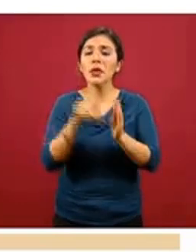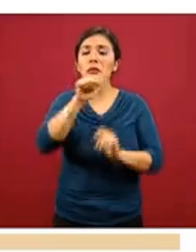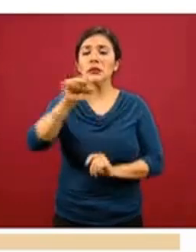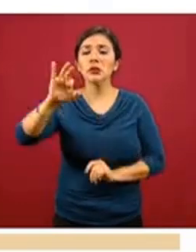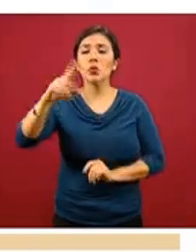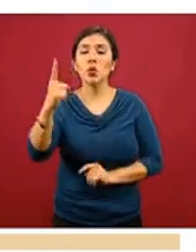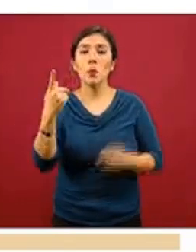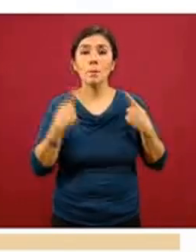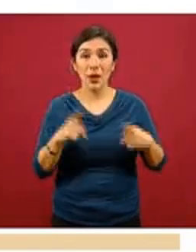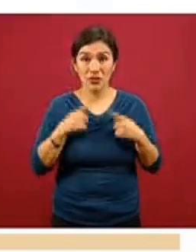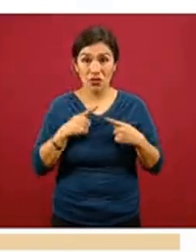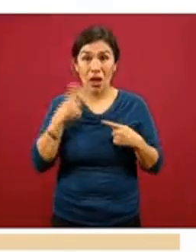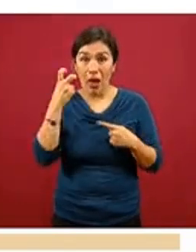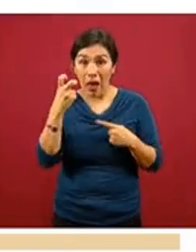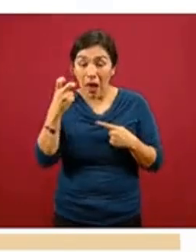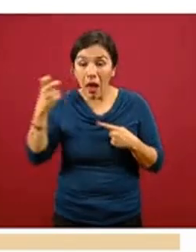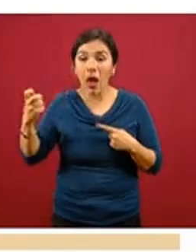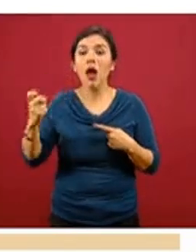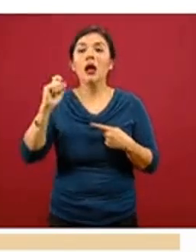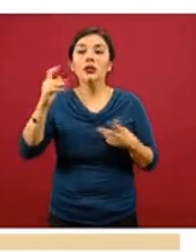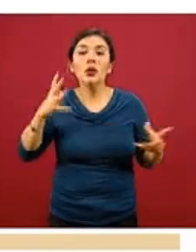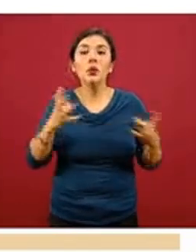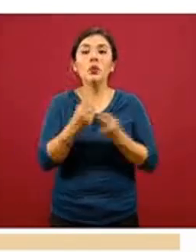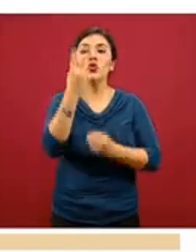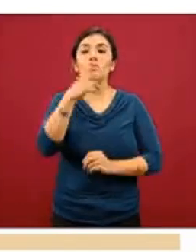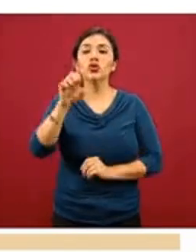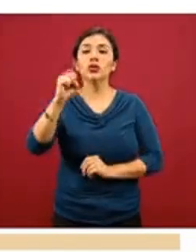528.651. De las cuales